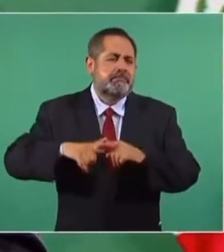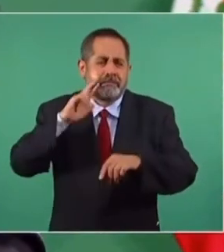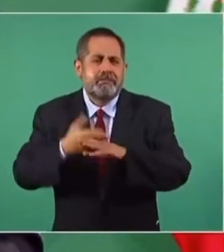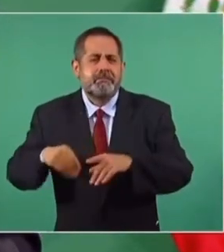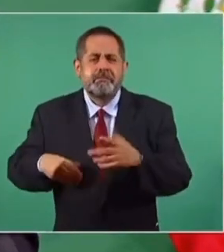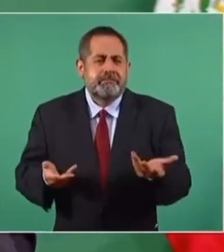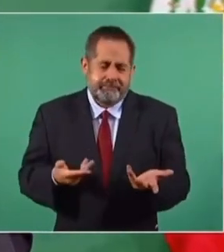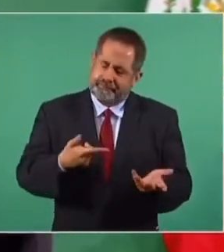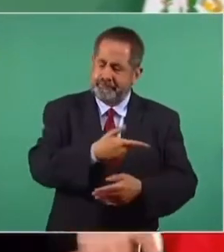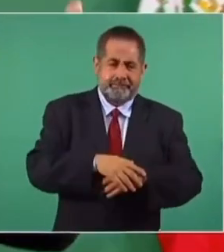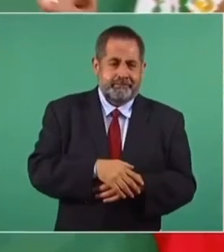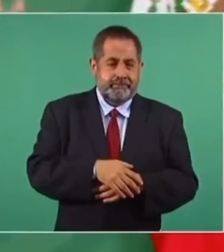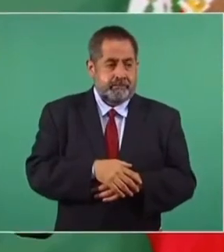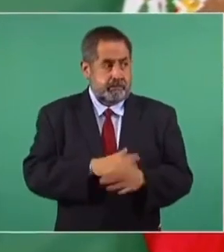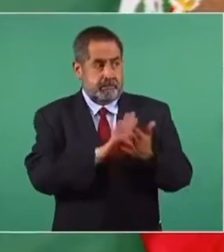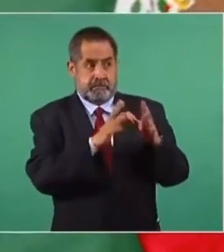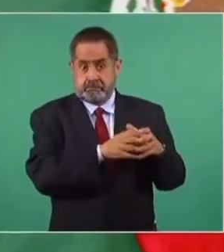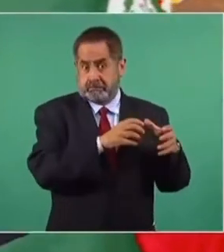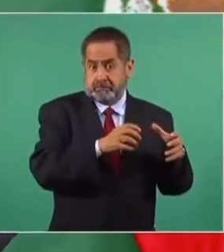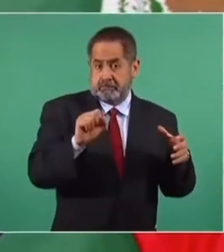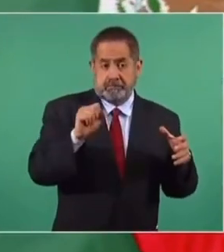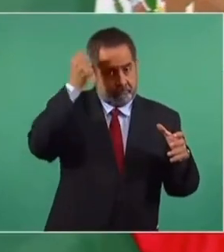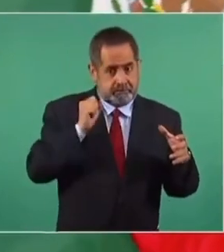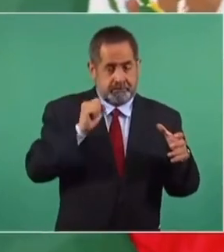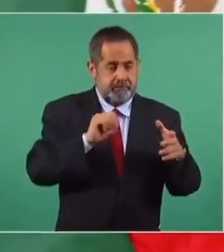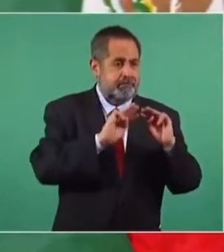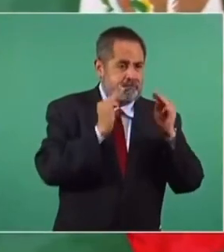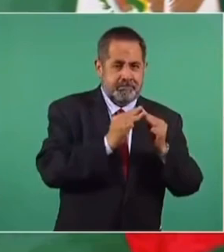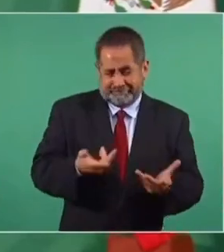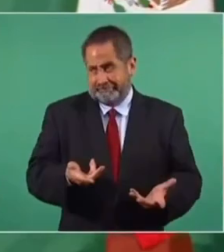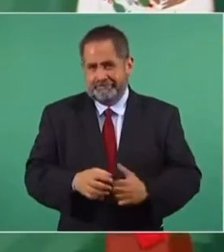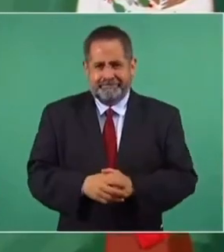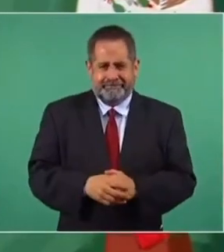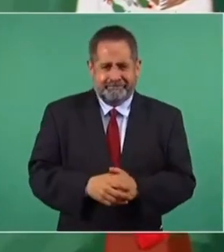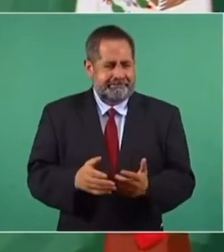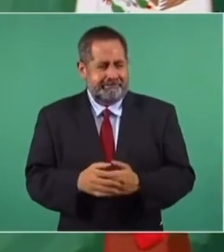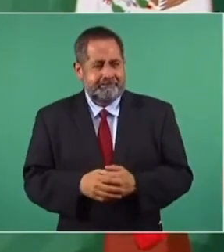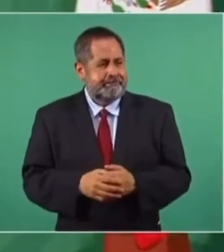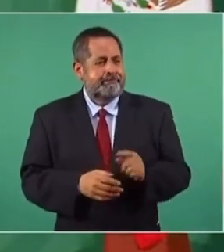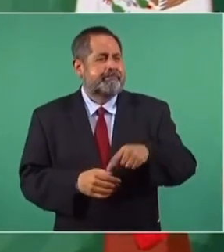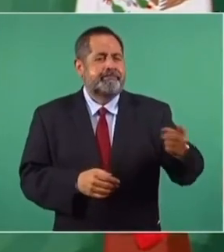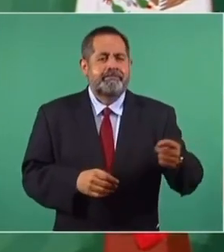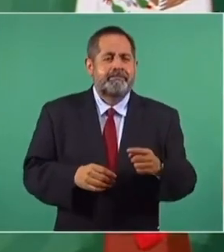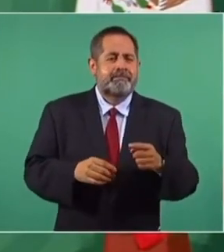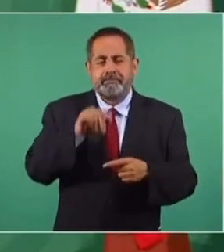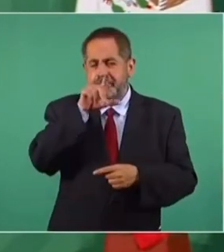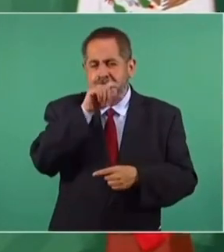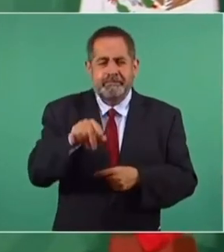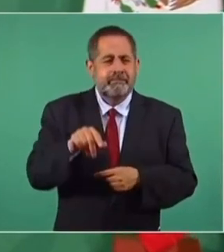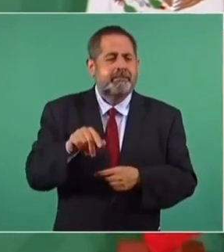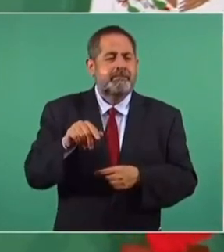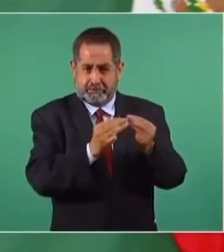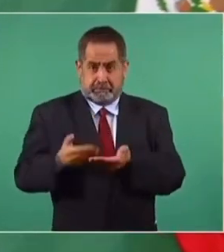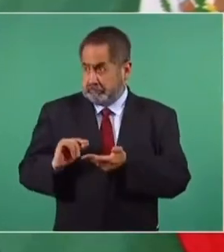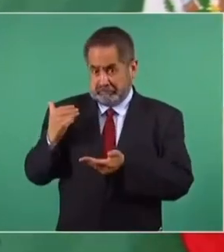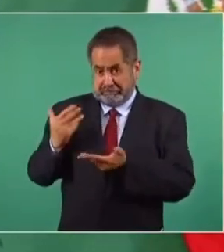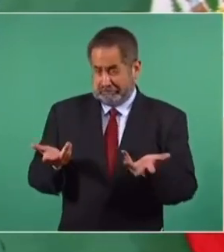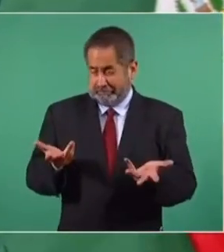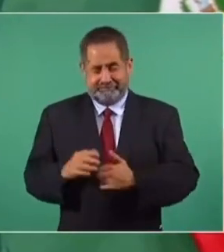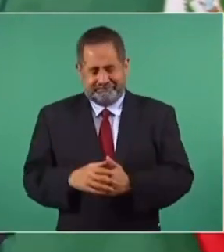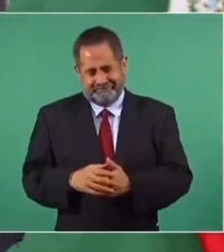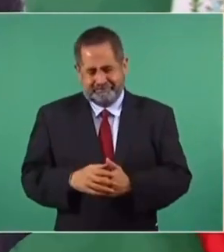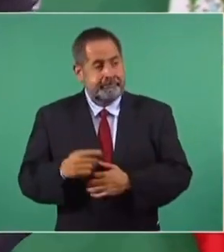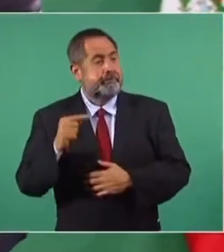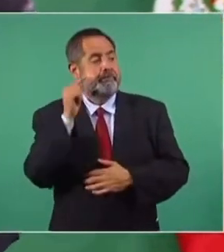responsables? El cártel de Sinaloa surgió en estos 2 años y medio. El Jalisco Nueva Generación es de ahora. El